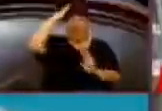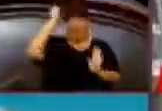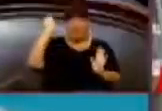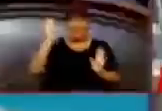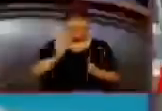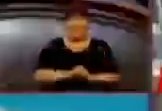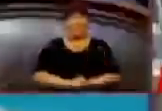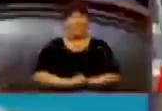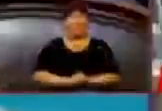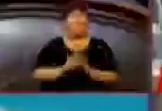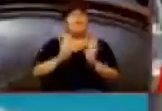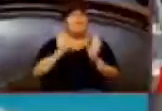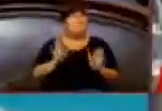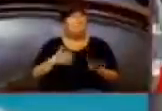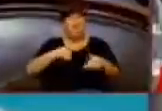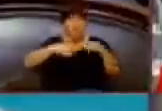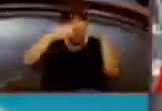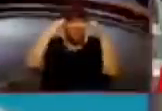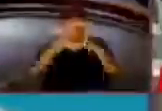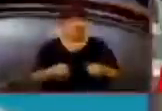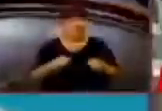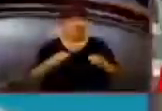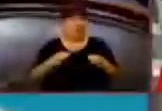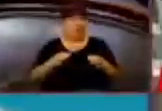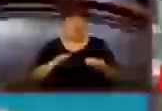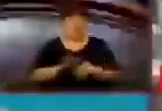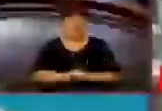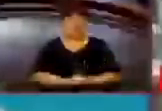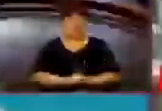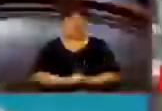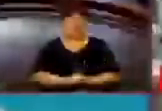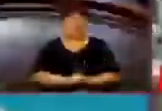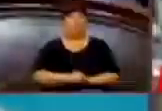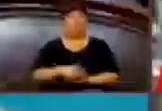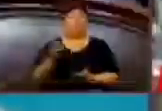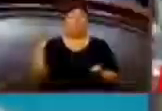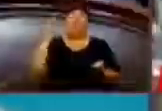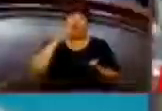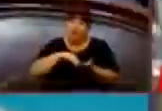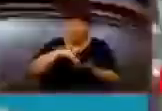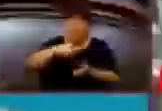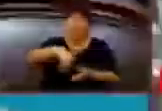ninguna razón que cierren las plantas. Podrían tener que reestructurar.